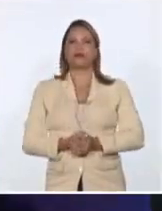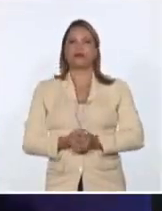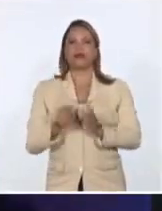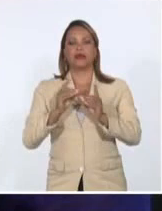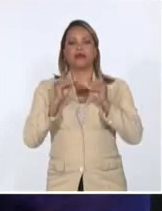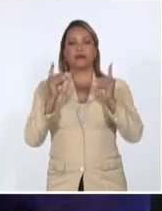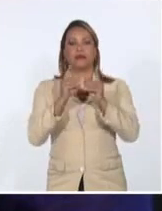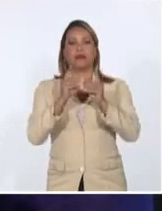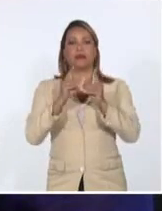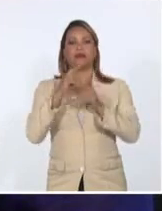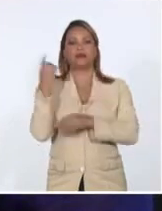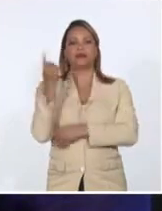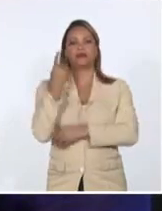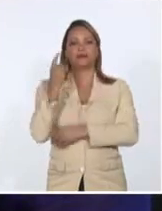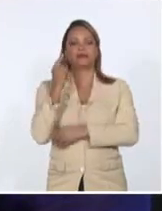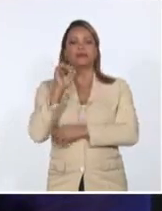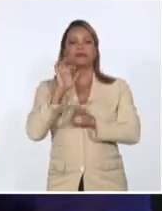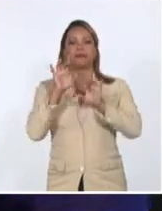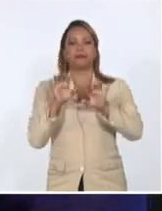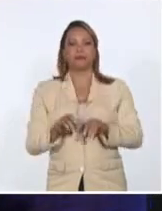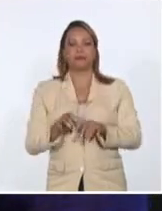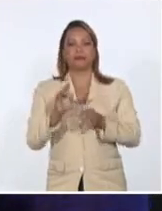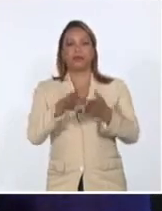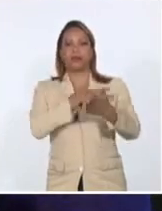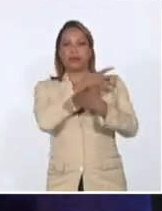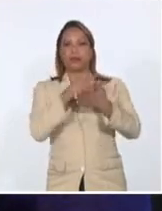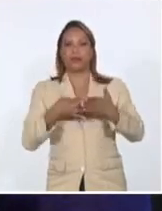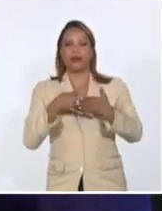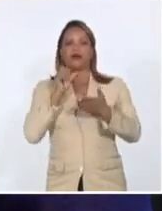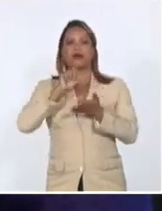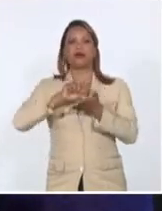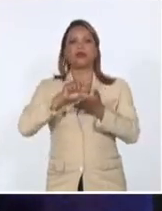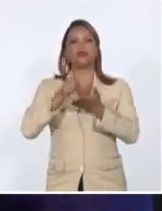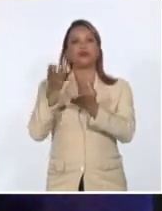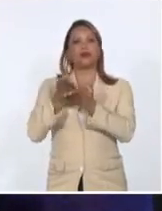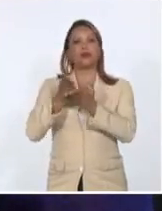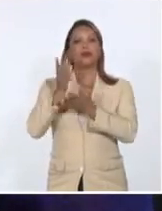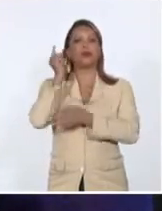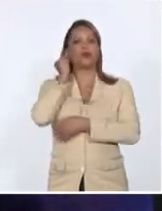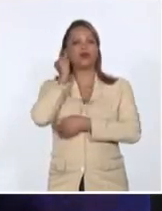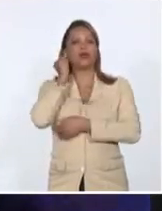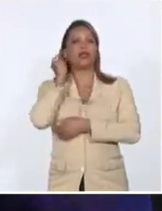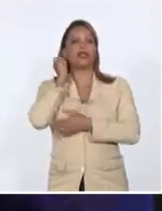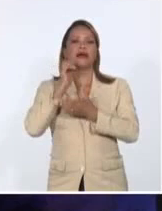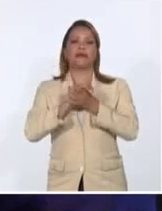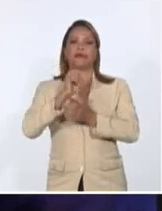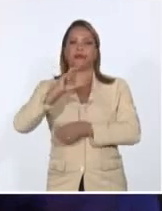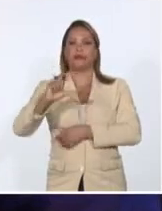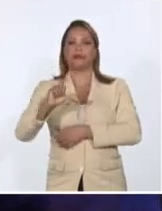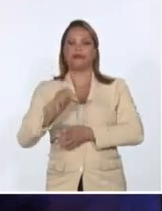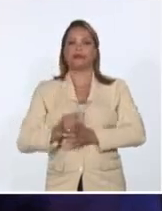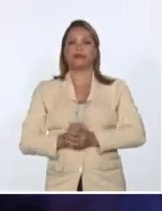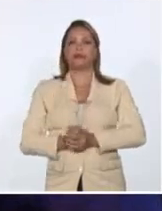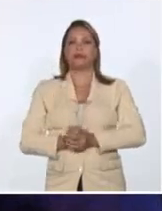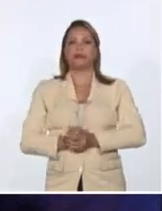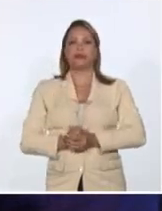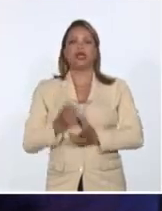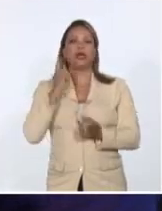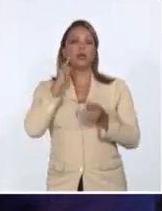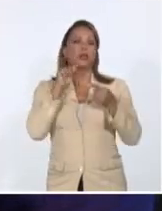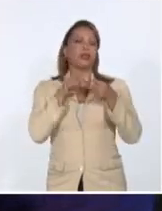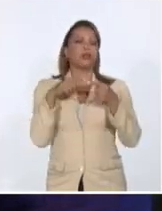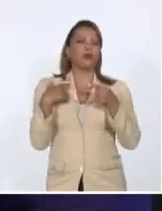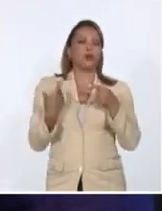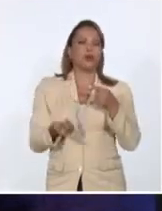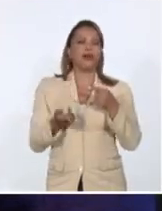Estadística e Información en conjunto con el Centro de Estudio de la Mujer de la Federación de Mujeres Cubanas, a fin de contribuir